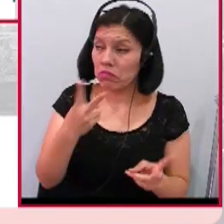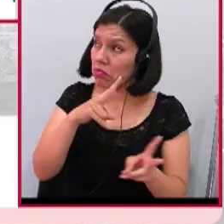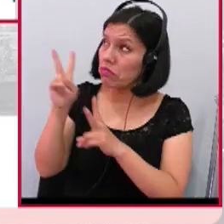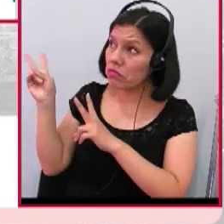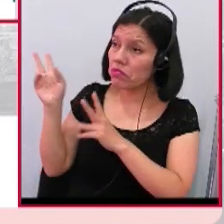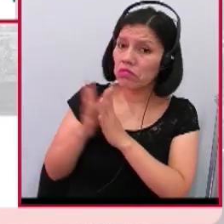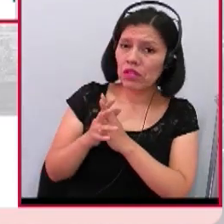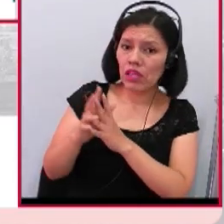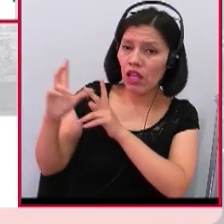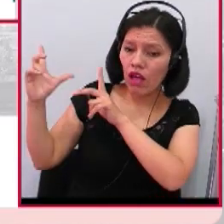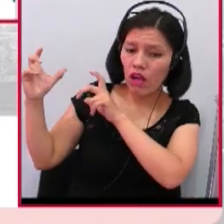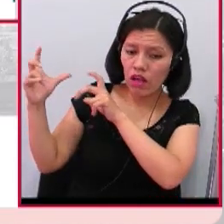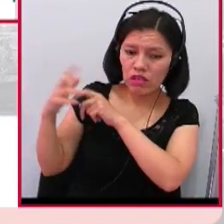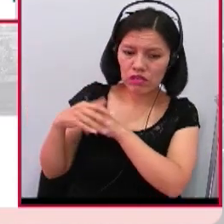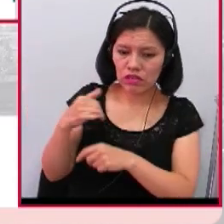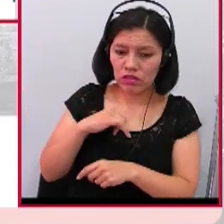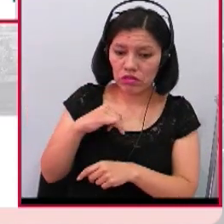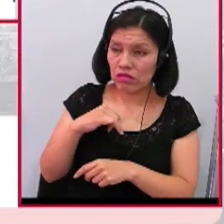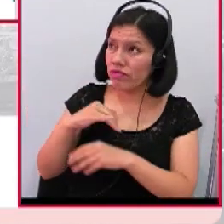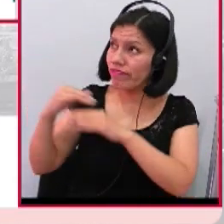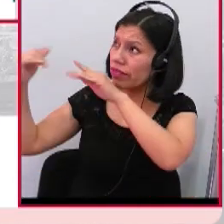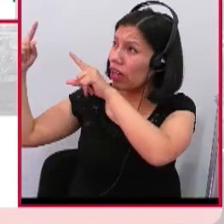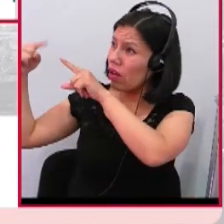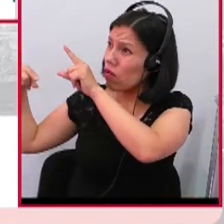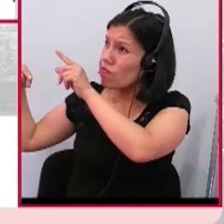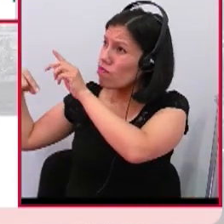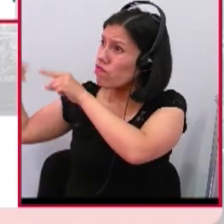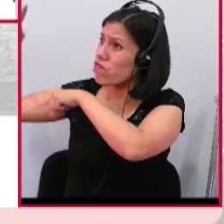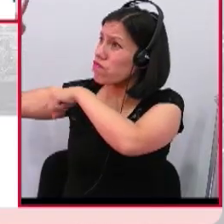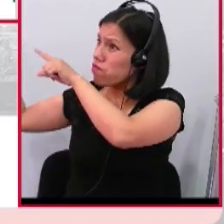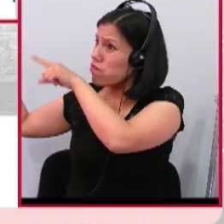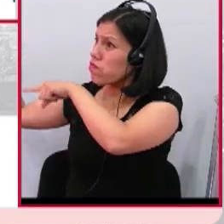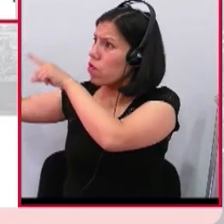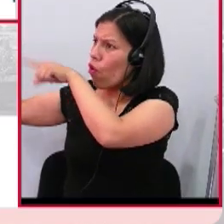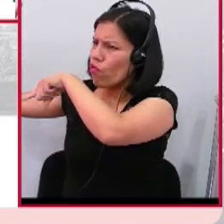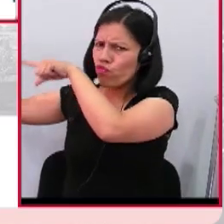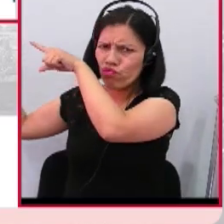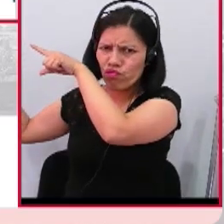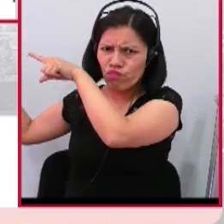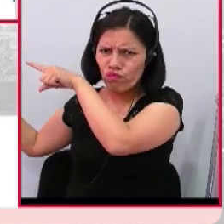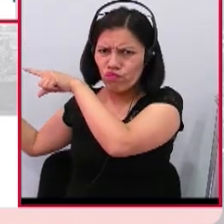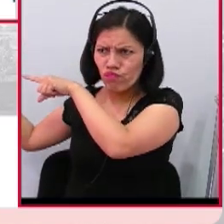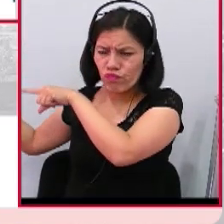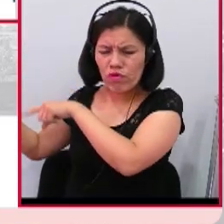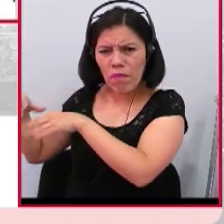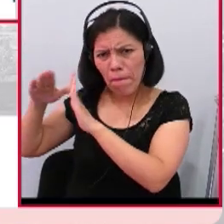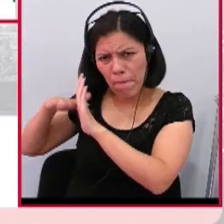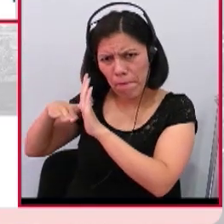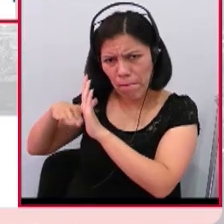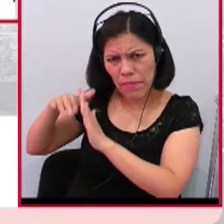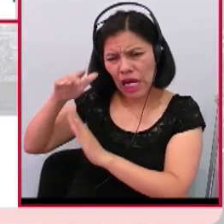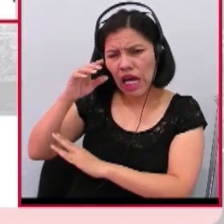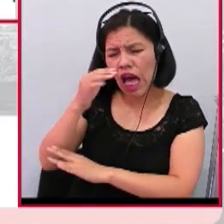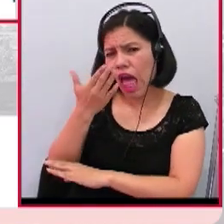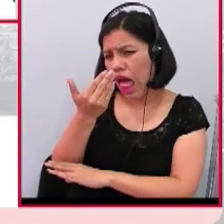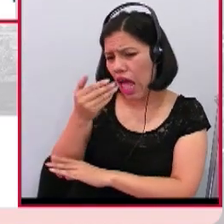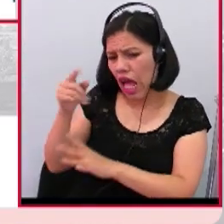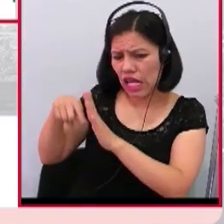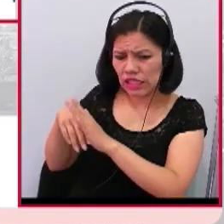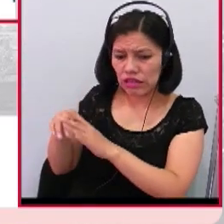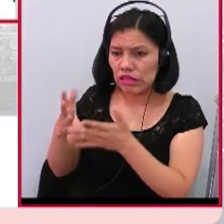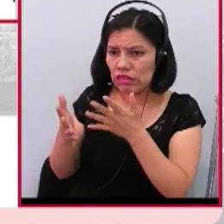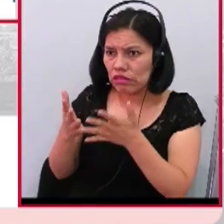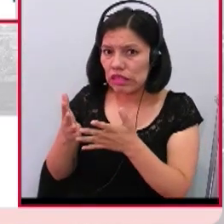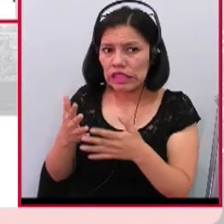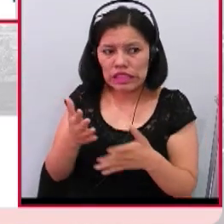fotografía, si ya estoy por debajo de los 15, en el cual existe la posibilidad que se perfore el convertidor, es decir, que salga material caliente fuera por un área que